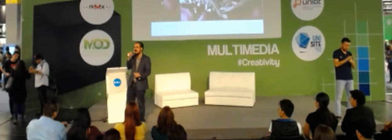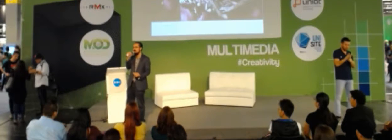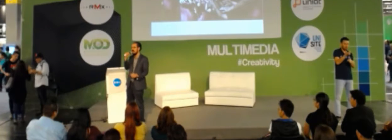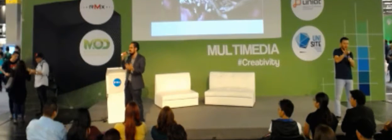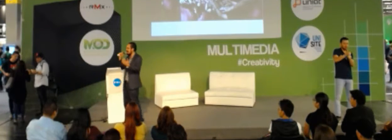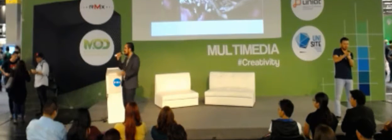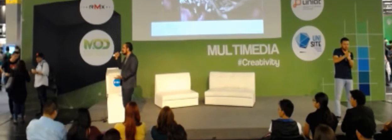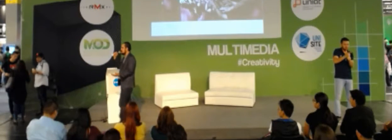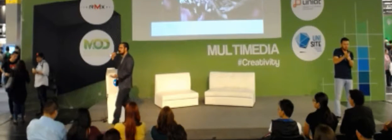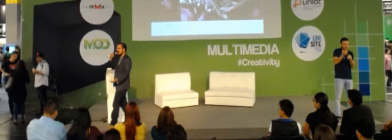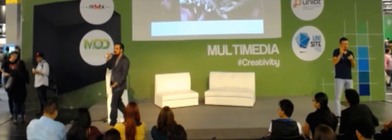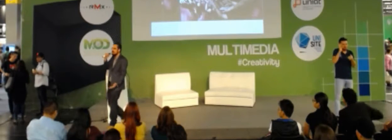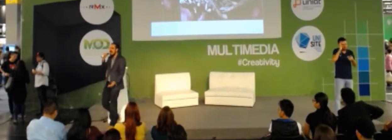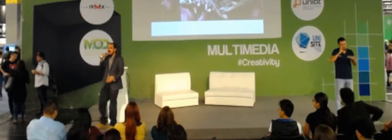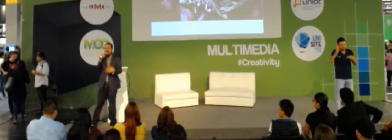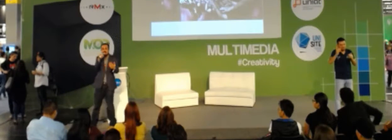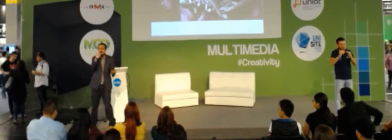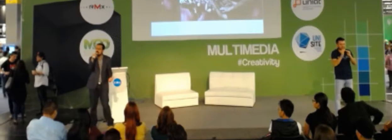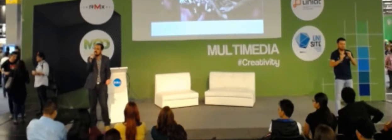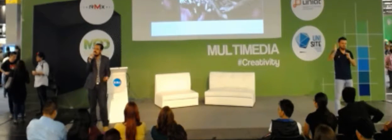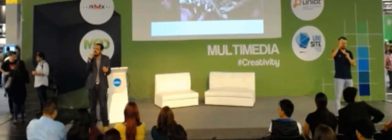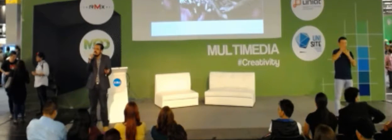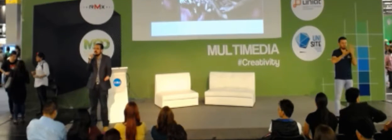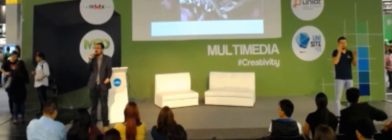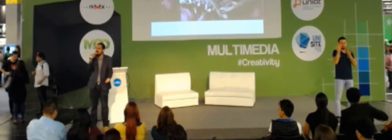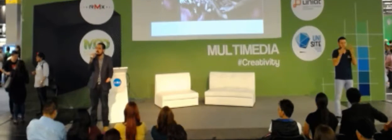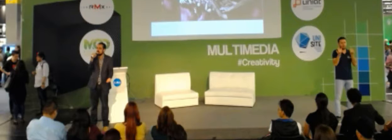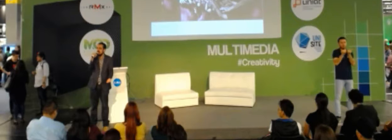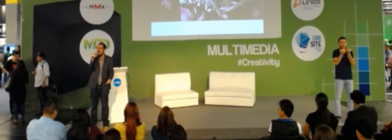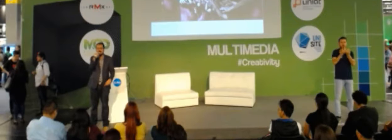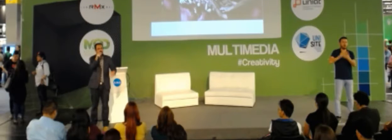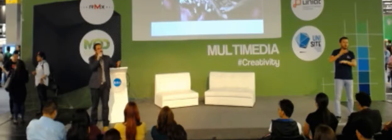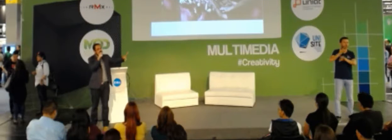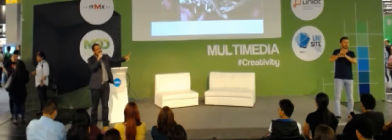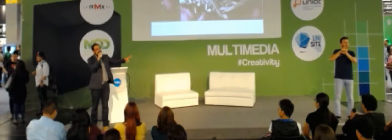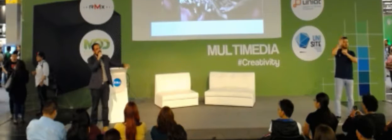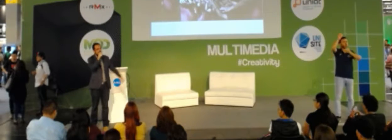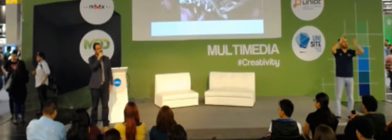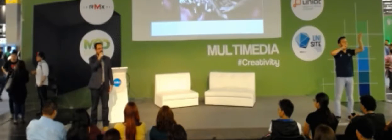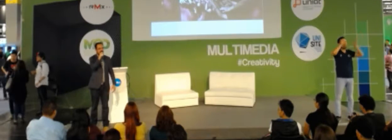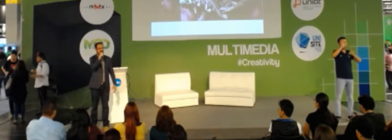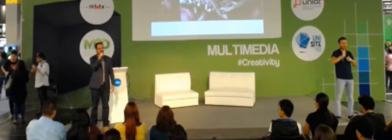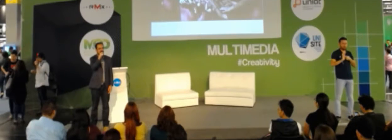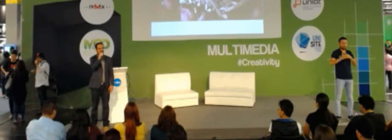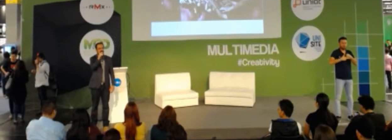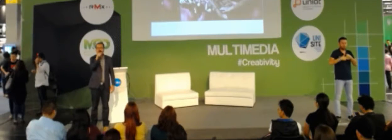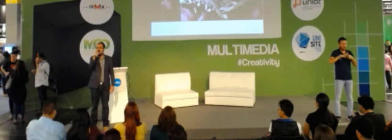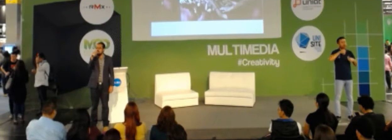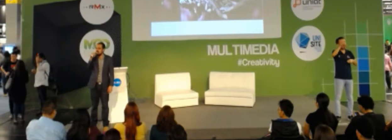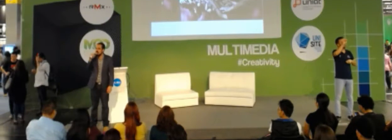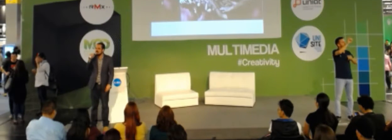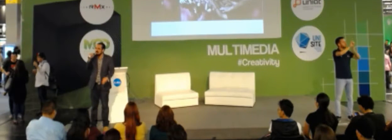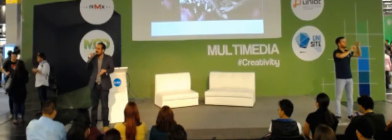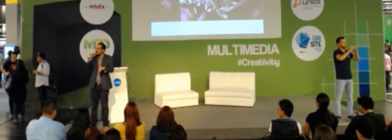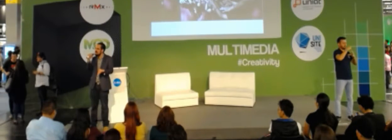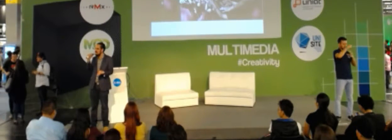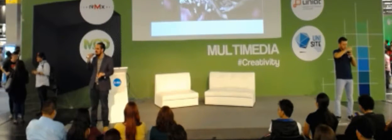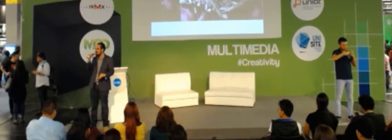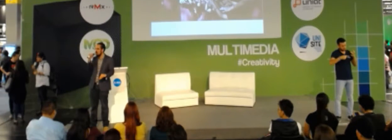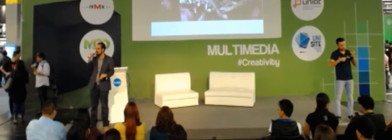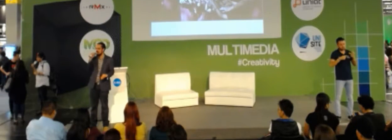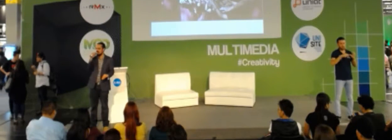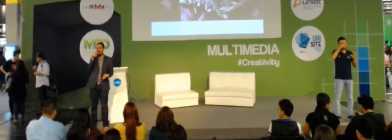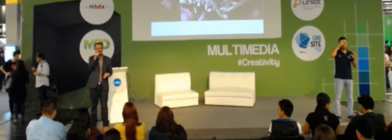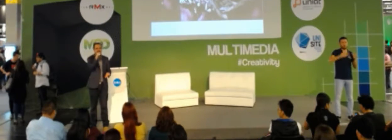licenciatura, maestrías, posgrados, así como sucede en Estados Unidos, así como sucede en Europa. A un sordo, si bien le va en